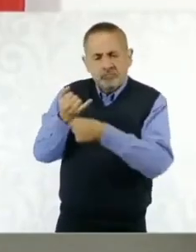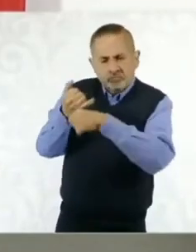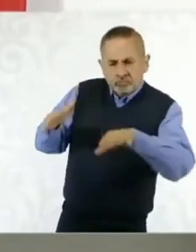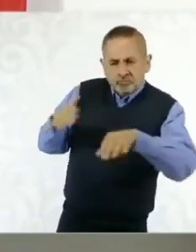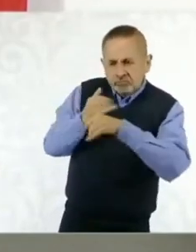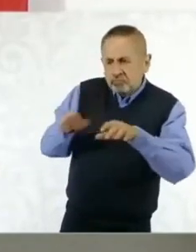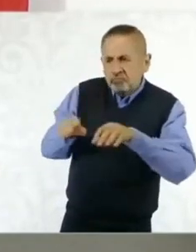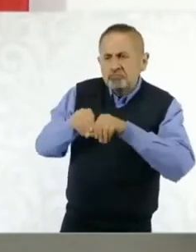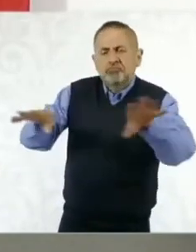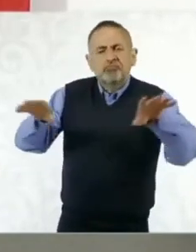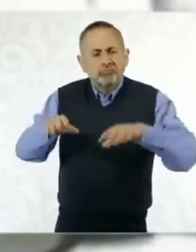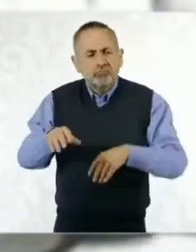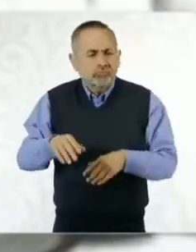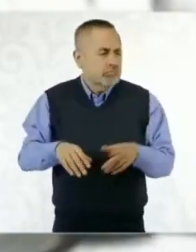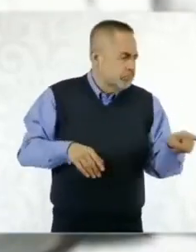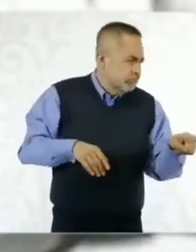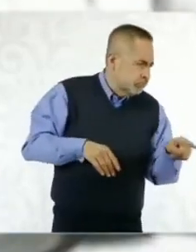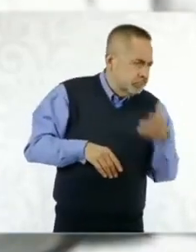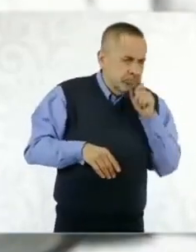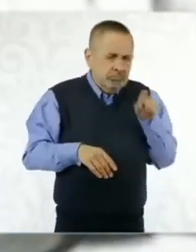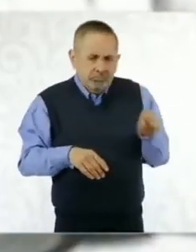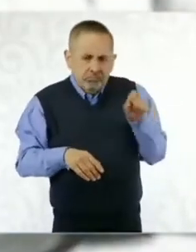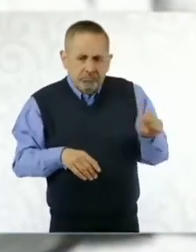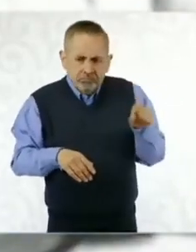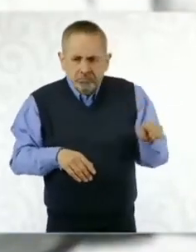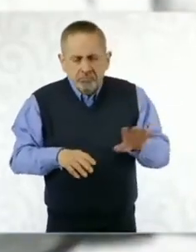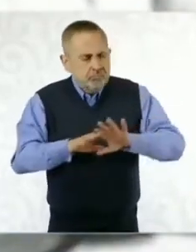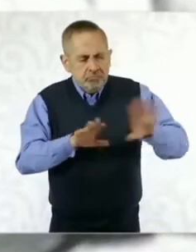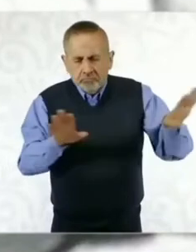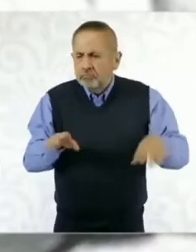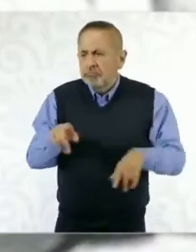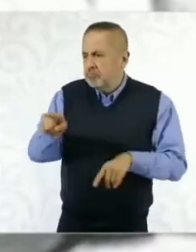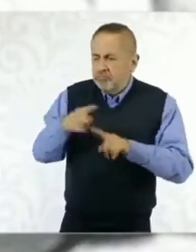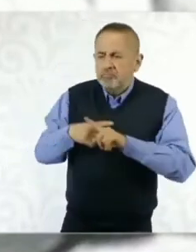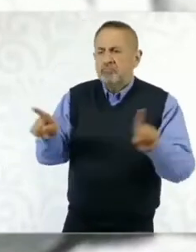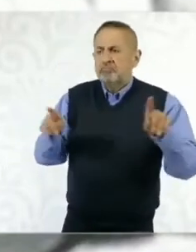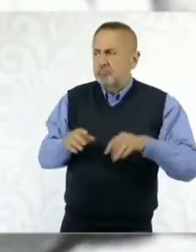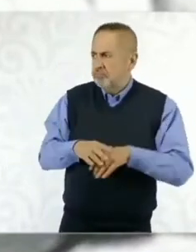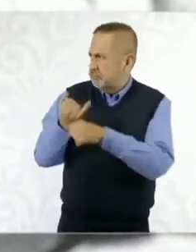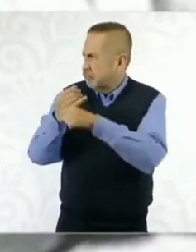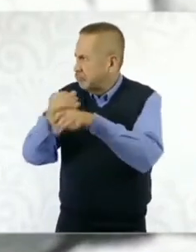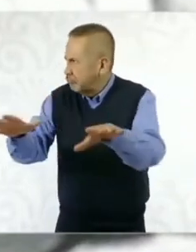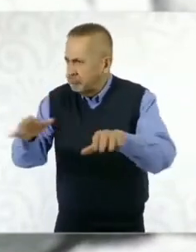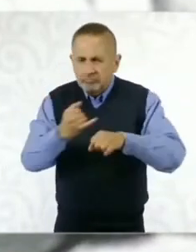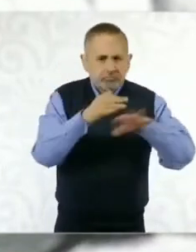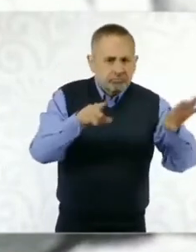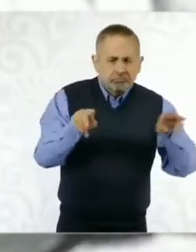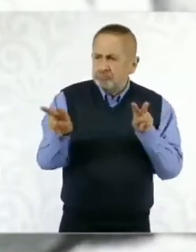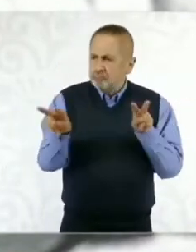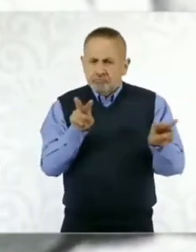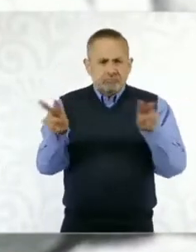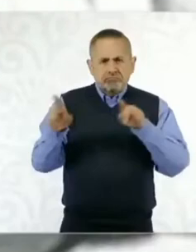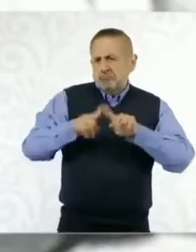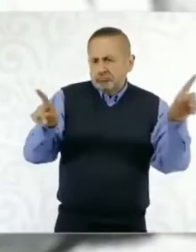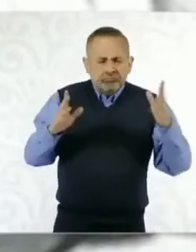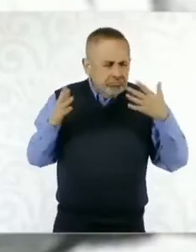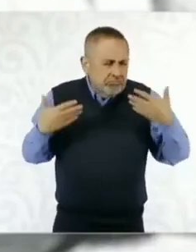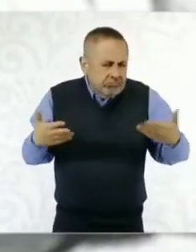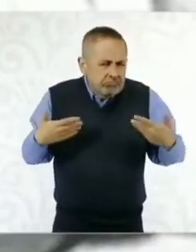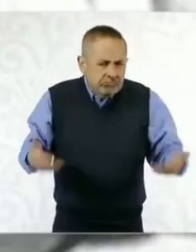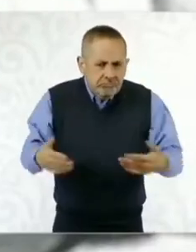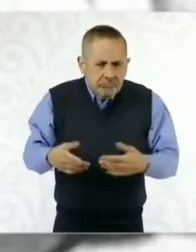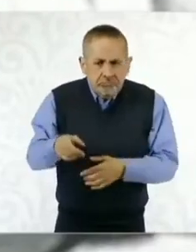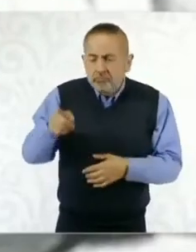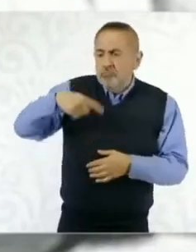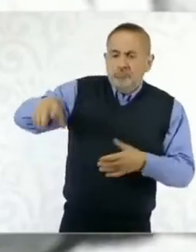información distinta también a la de los medios comerciales, que se difundan otras cosas que normalmente no se difunden, pero que no acaben